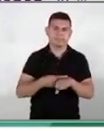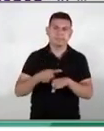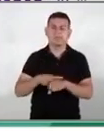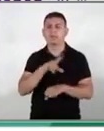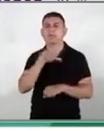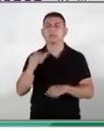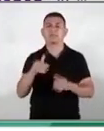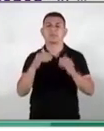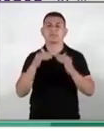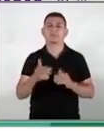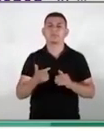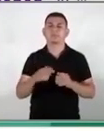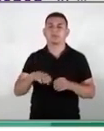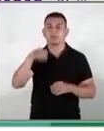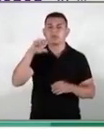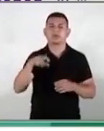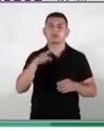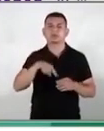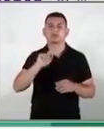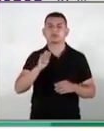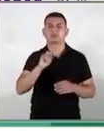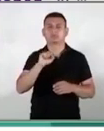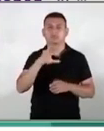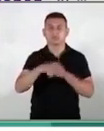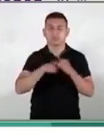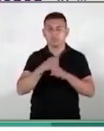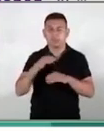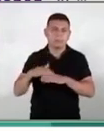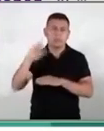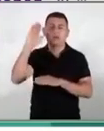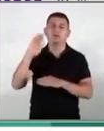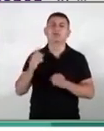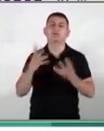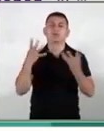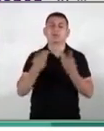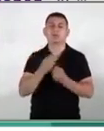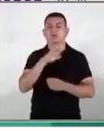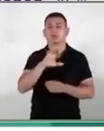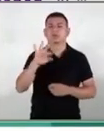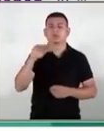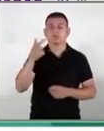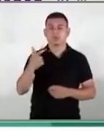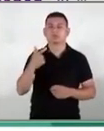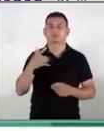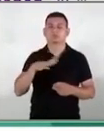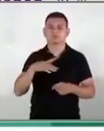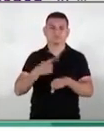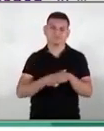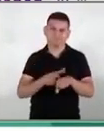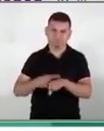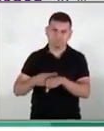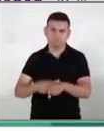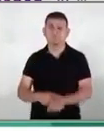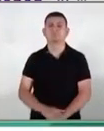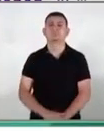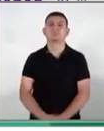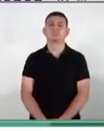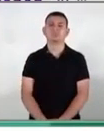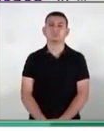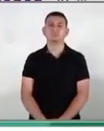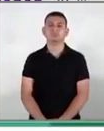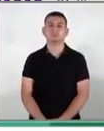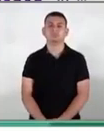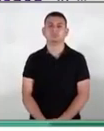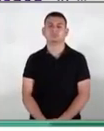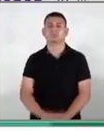y el grupo de edad de más de 65 años con 547 casos confirmados.